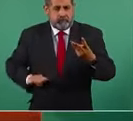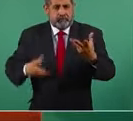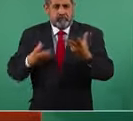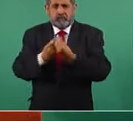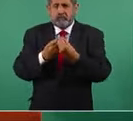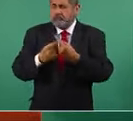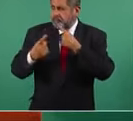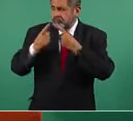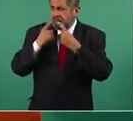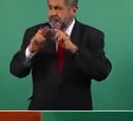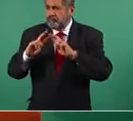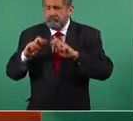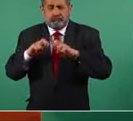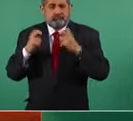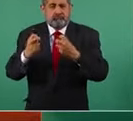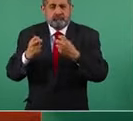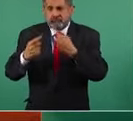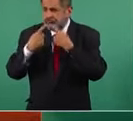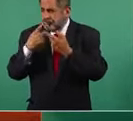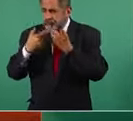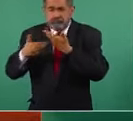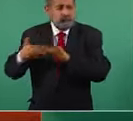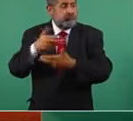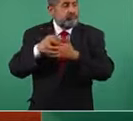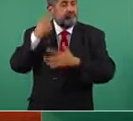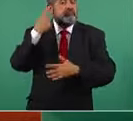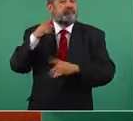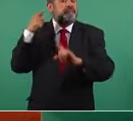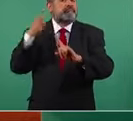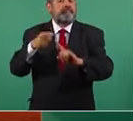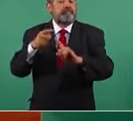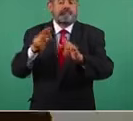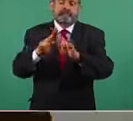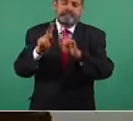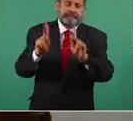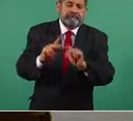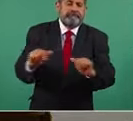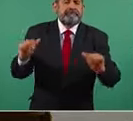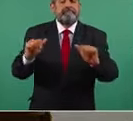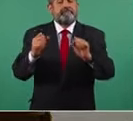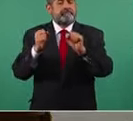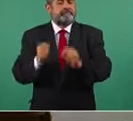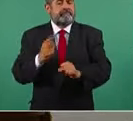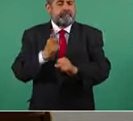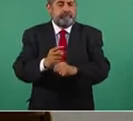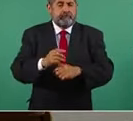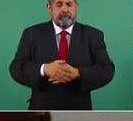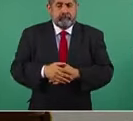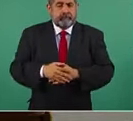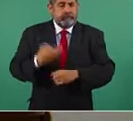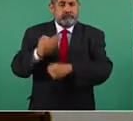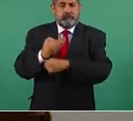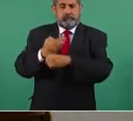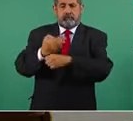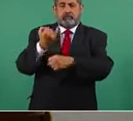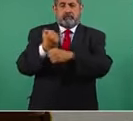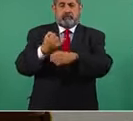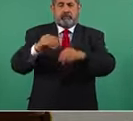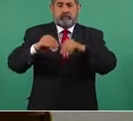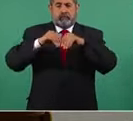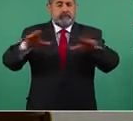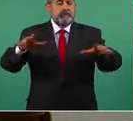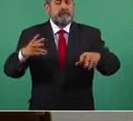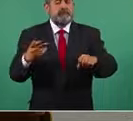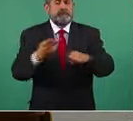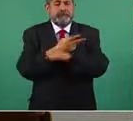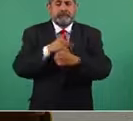de construcción de paz y seguridad. Este informe, que se va a dar a continuación, es